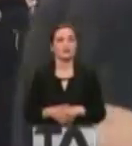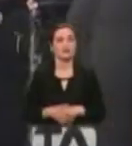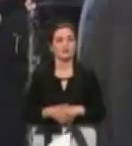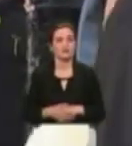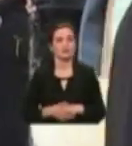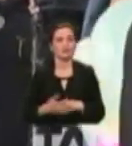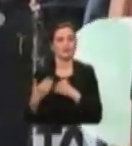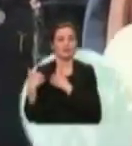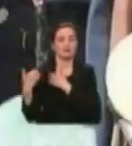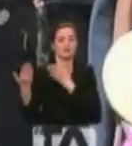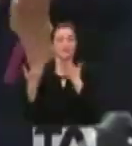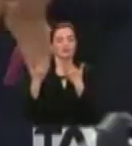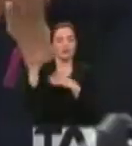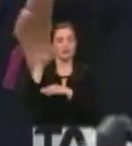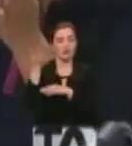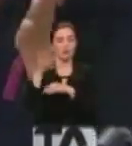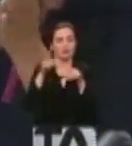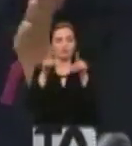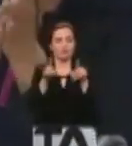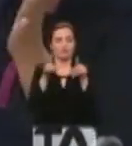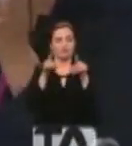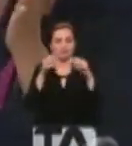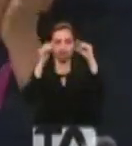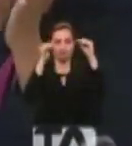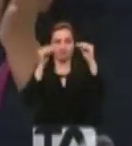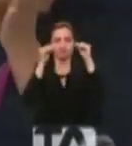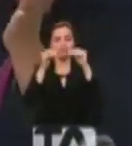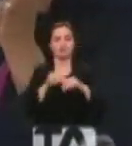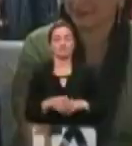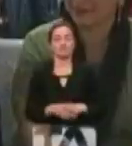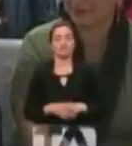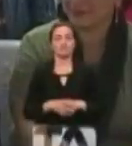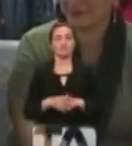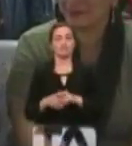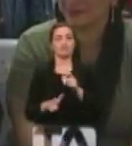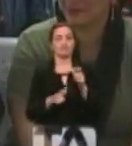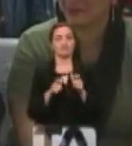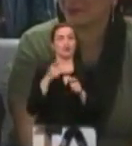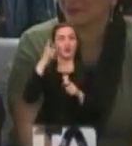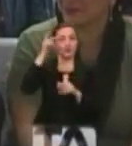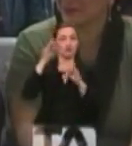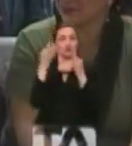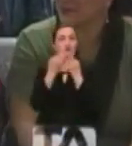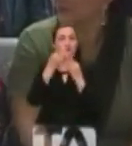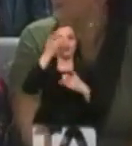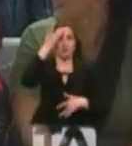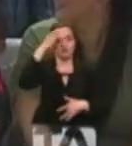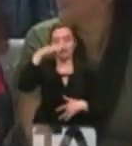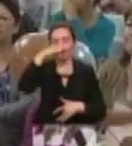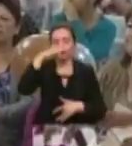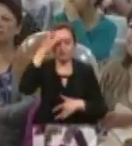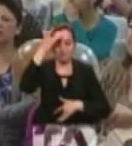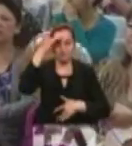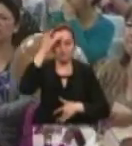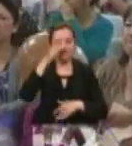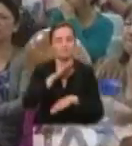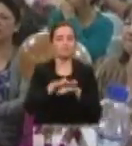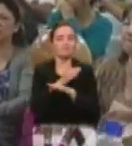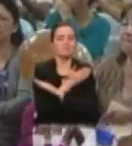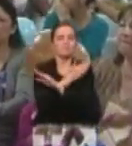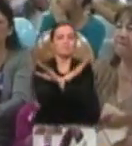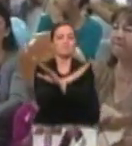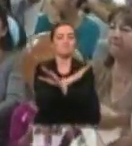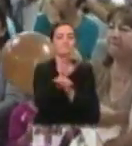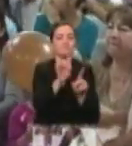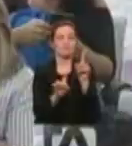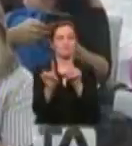los encargados de brindar charlas lúdicas y motivacionales a los pacientes, padres de familia y médicos sobre la prevención